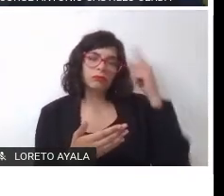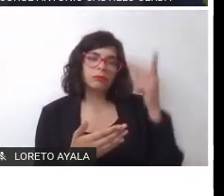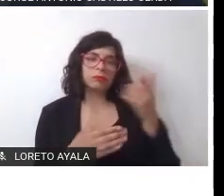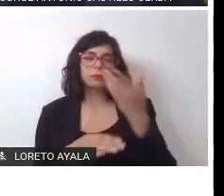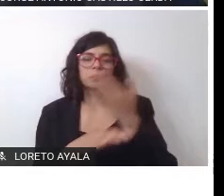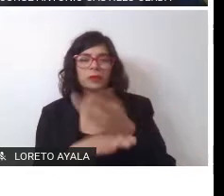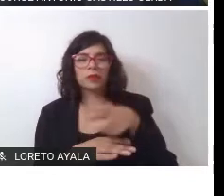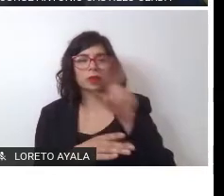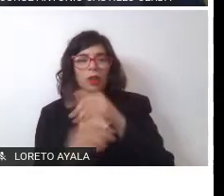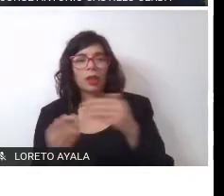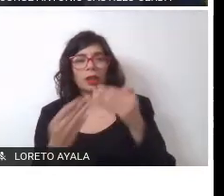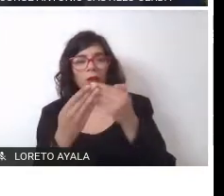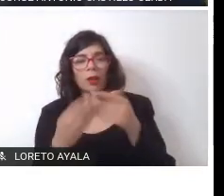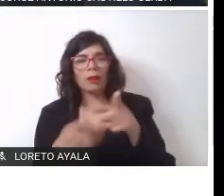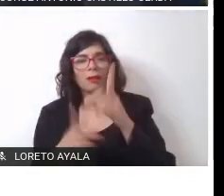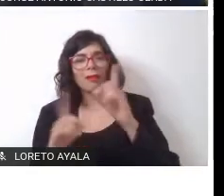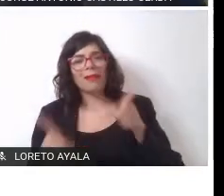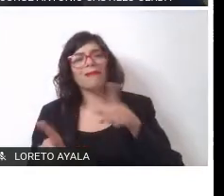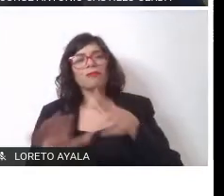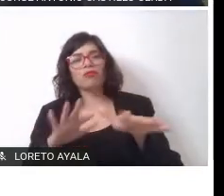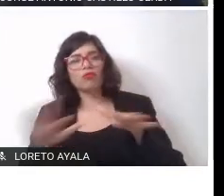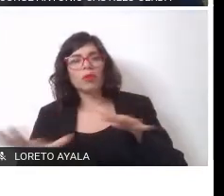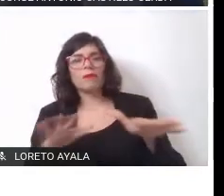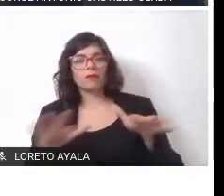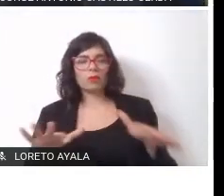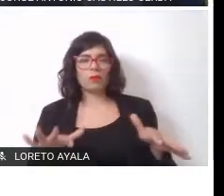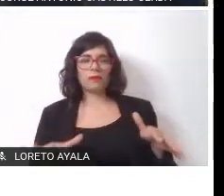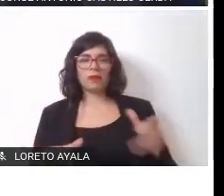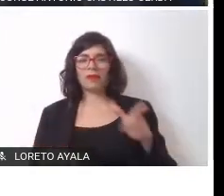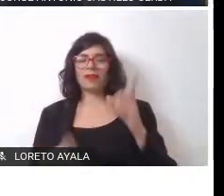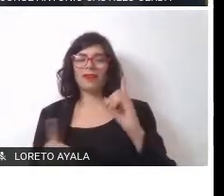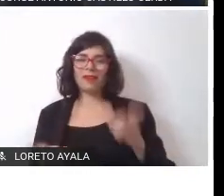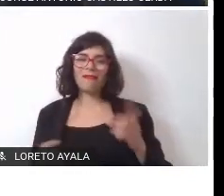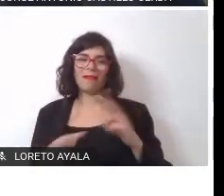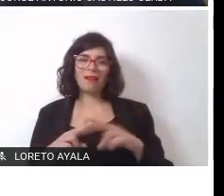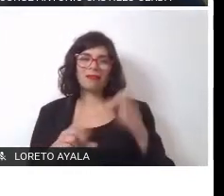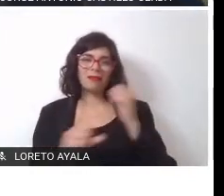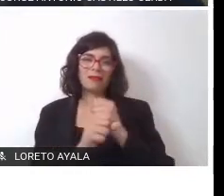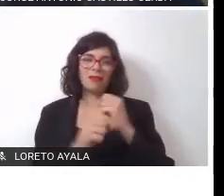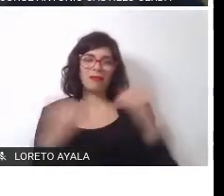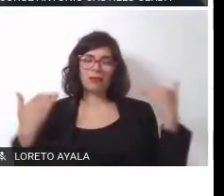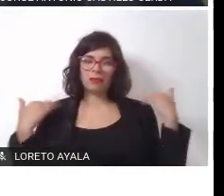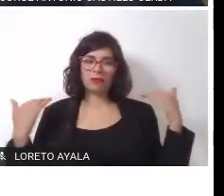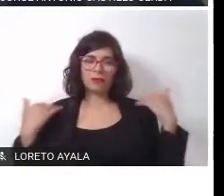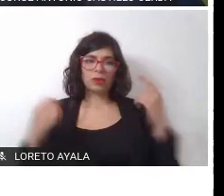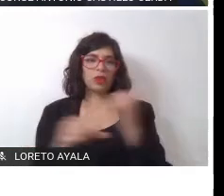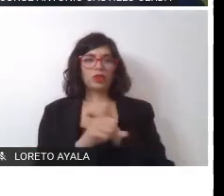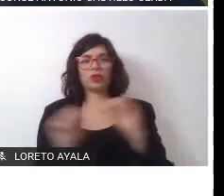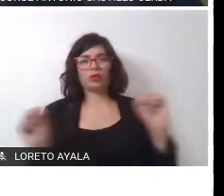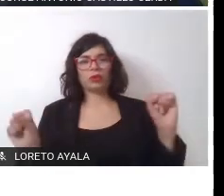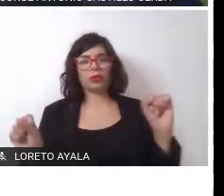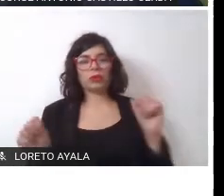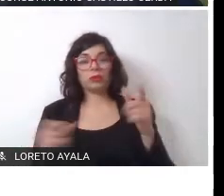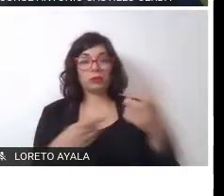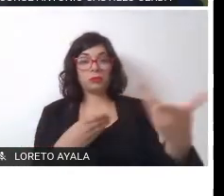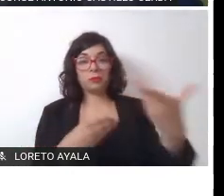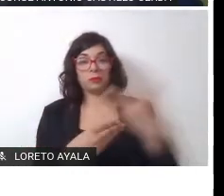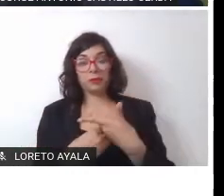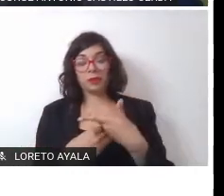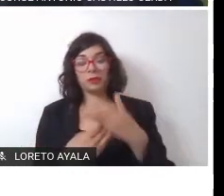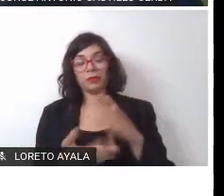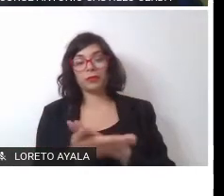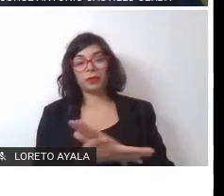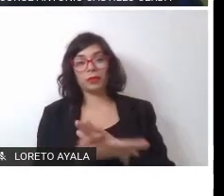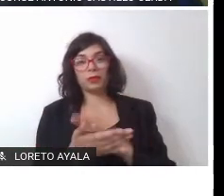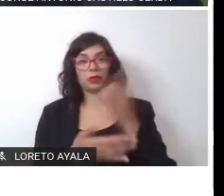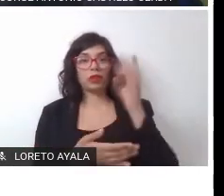y alumnos que se muevan, que hagan trabajo físico. No podemos, si nos piden